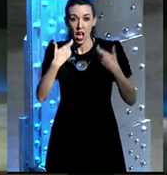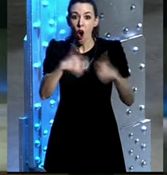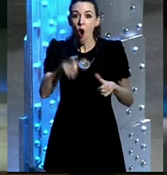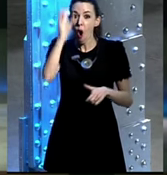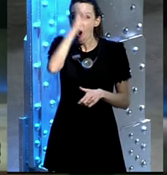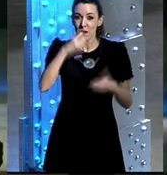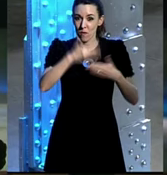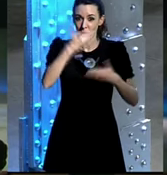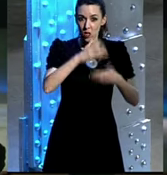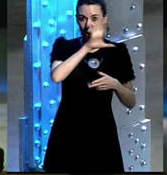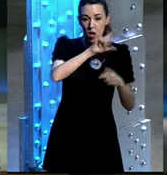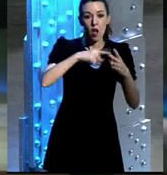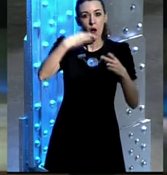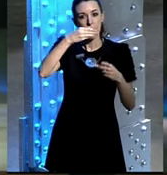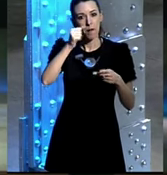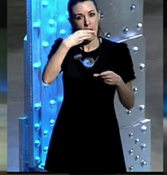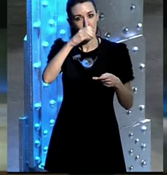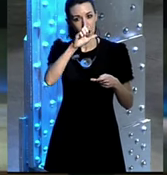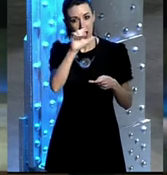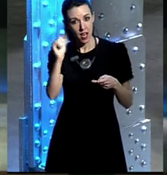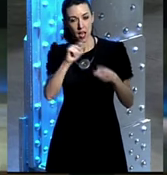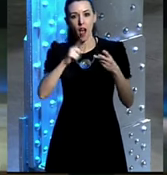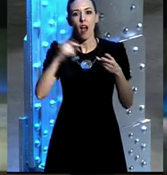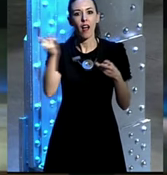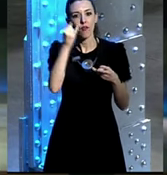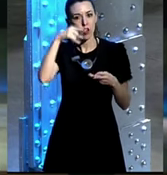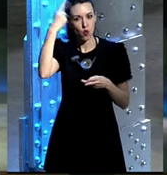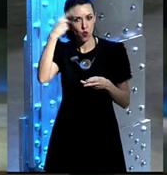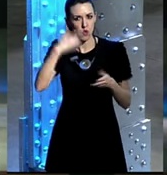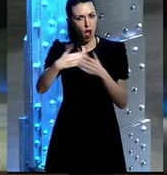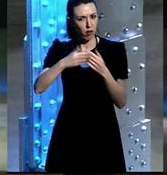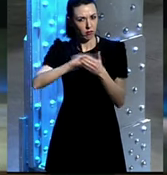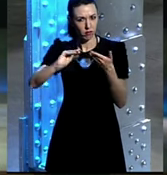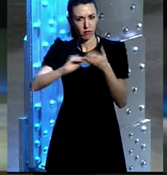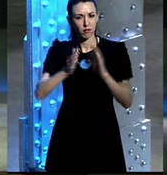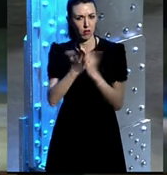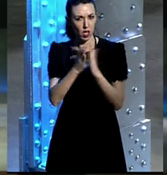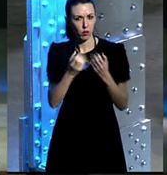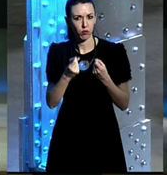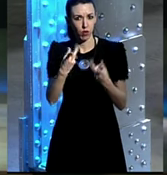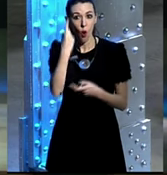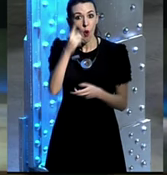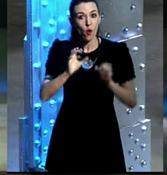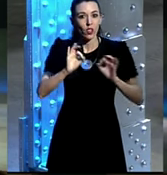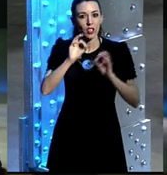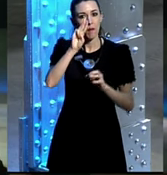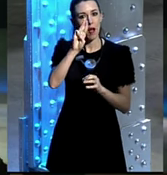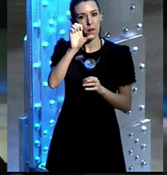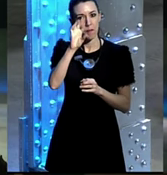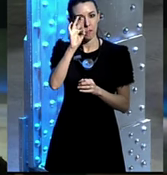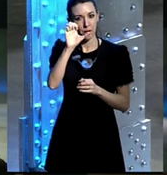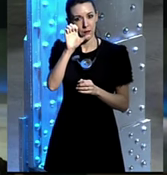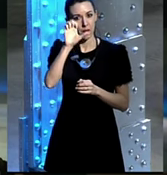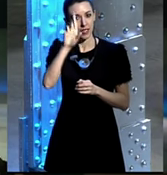del País, Babelia, jefe de cultura, autor de varios libros, uno sobre Peter Gabriel que me gusta